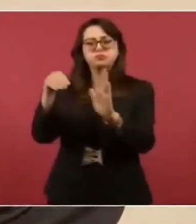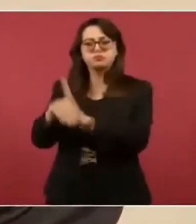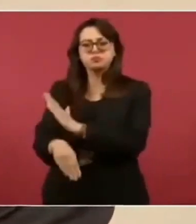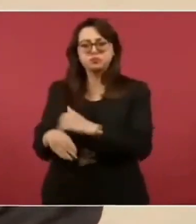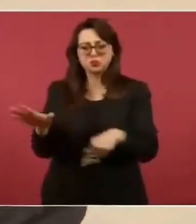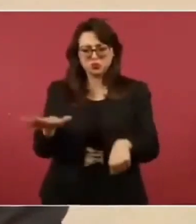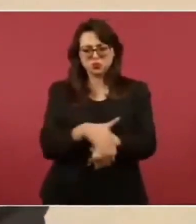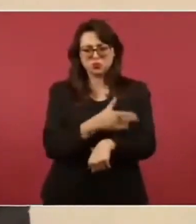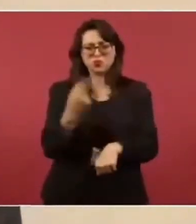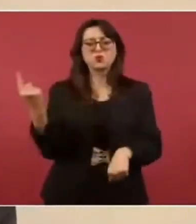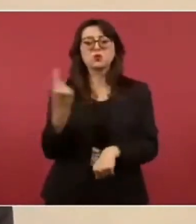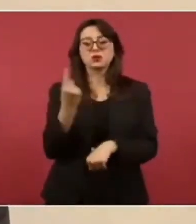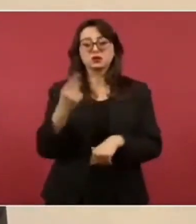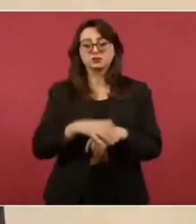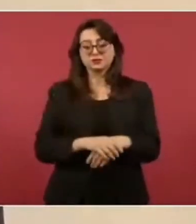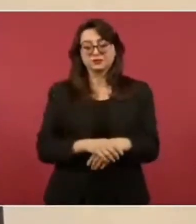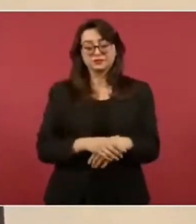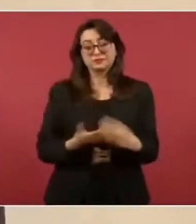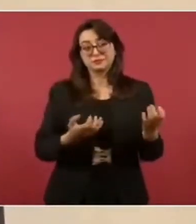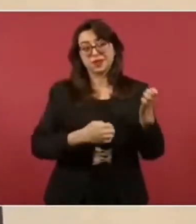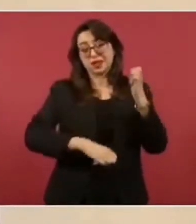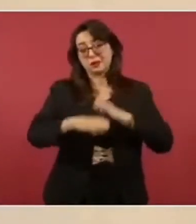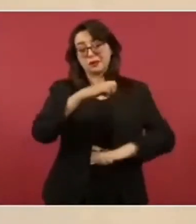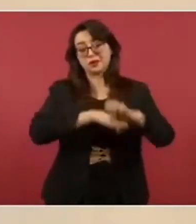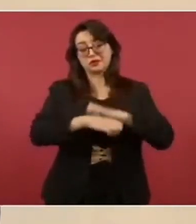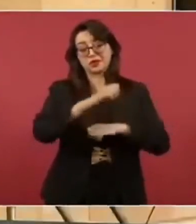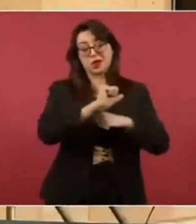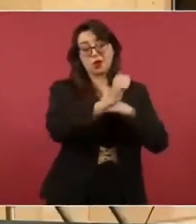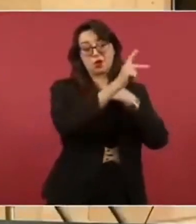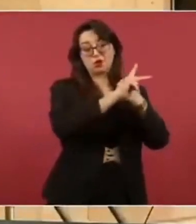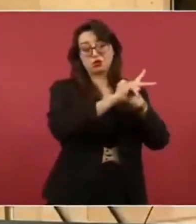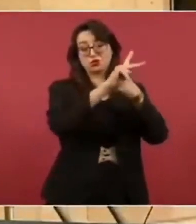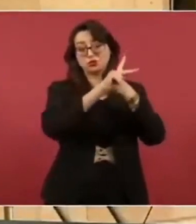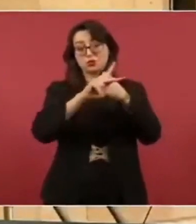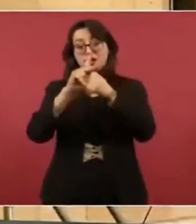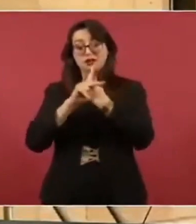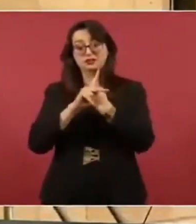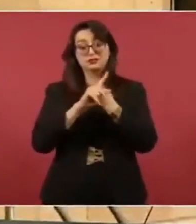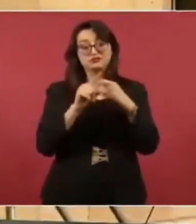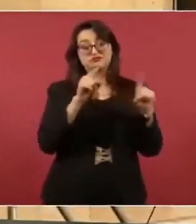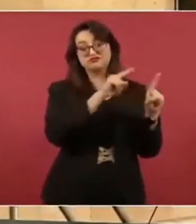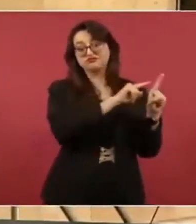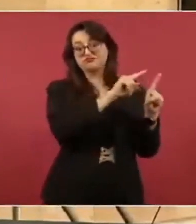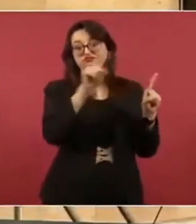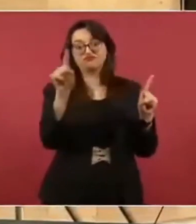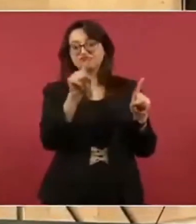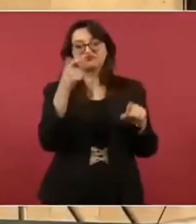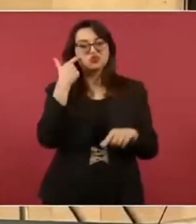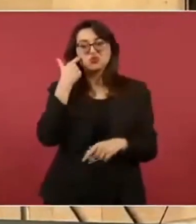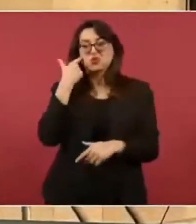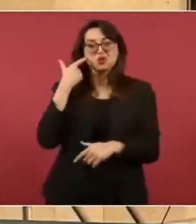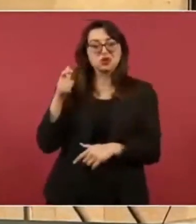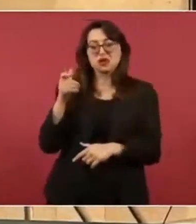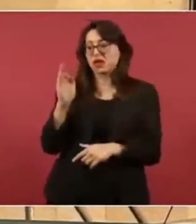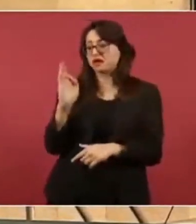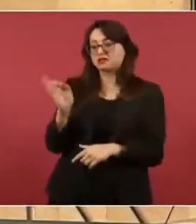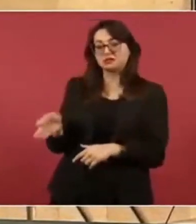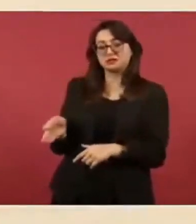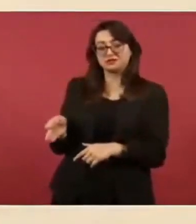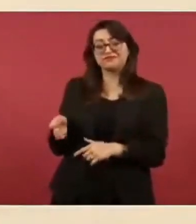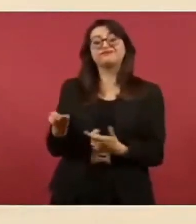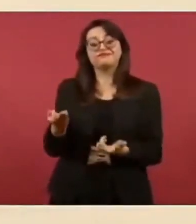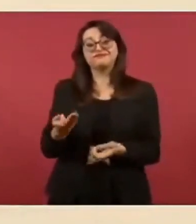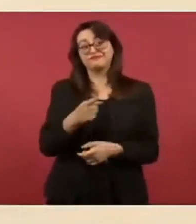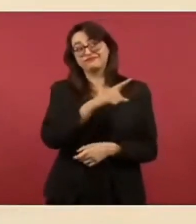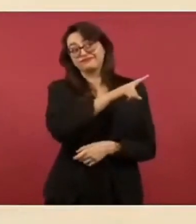sistemática de las empresas extranjeras a modificar su visión, pues consideran,